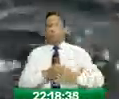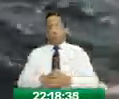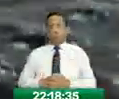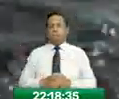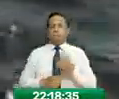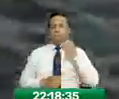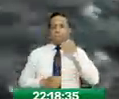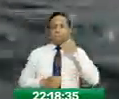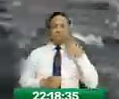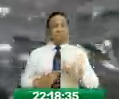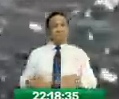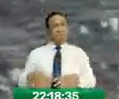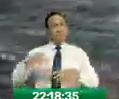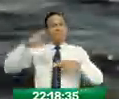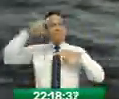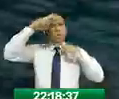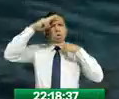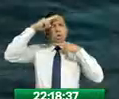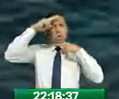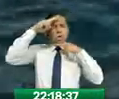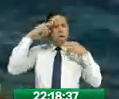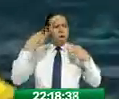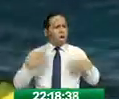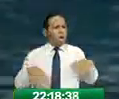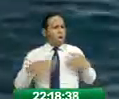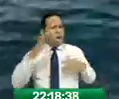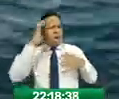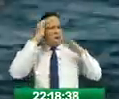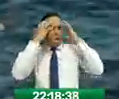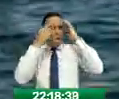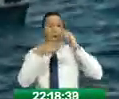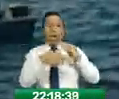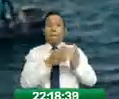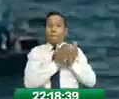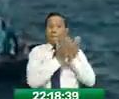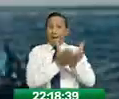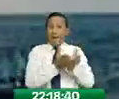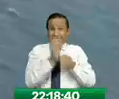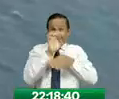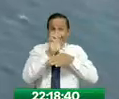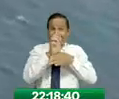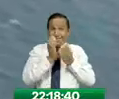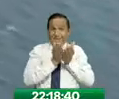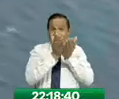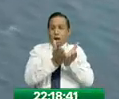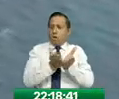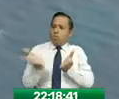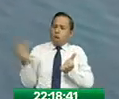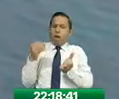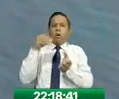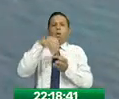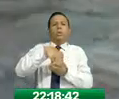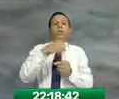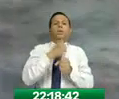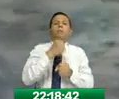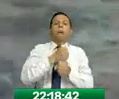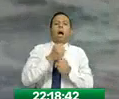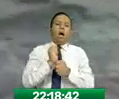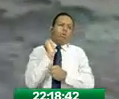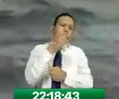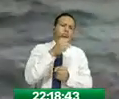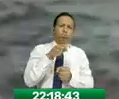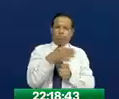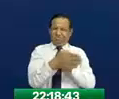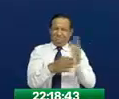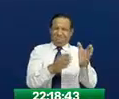La noticia genera preocupación, y es que un barco atunero ecuatoriano navega el Pacífico Sur con toda su tripulación contagiada de